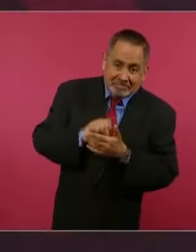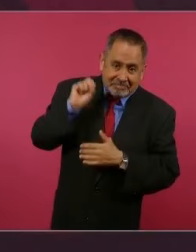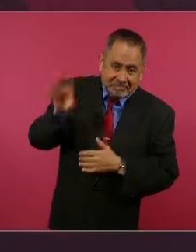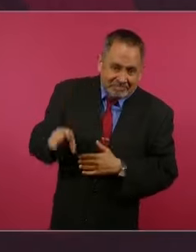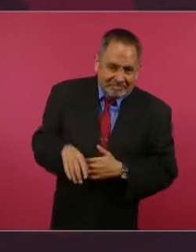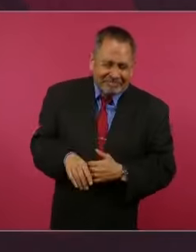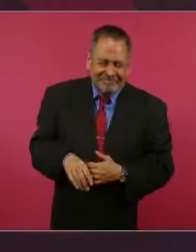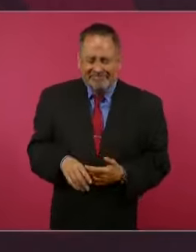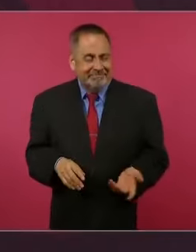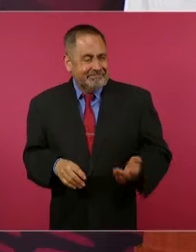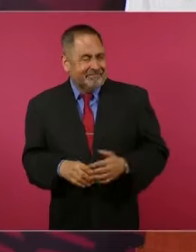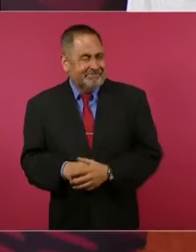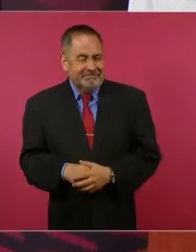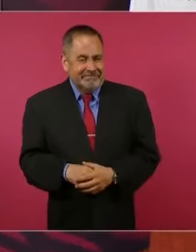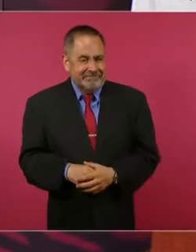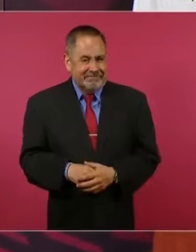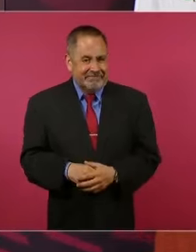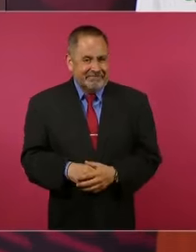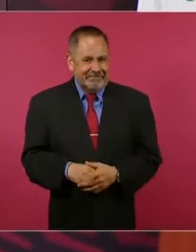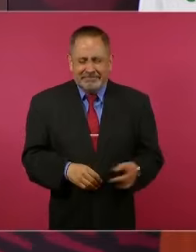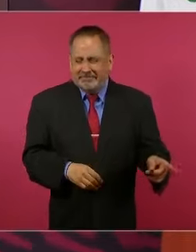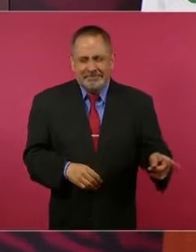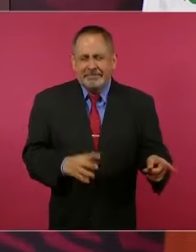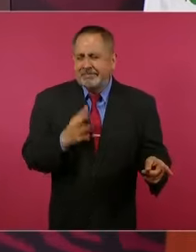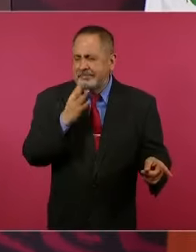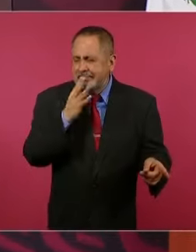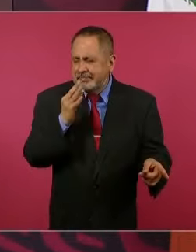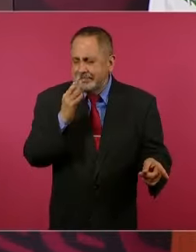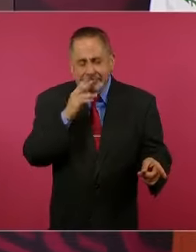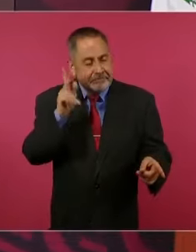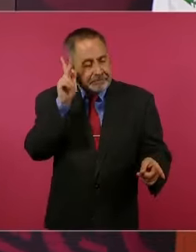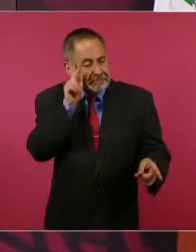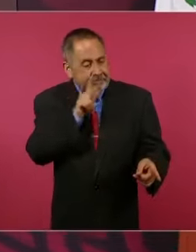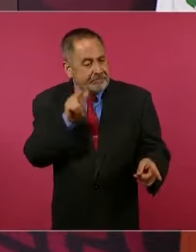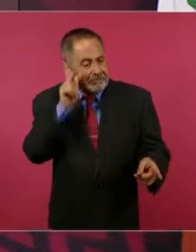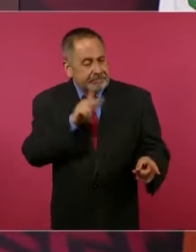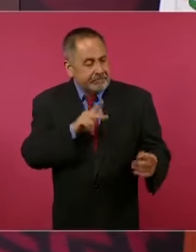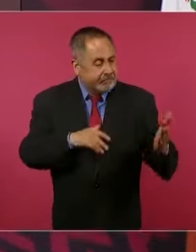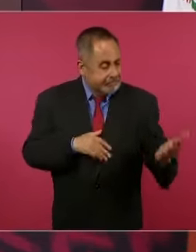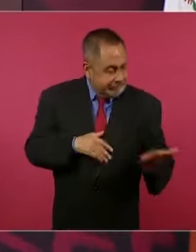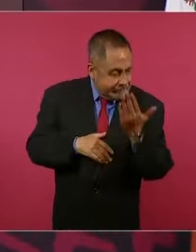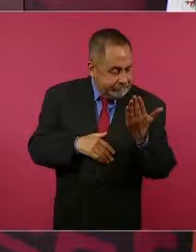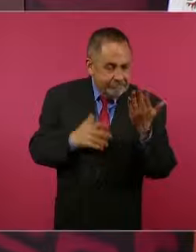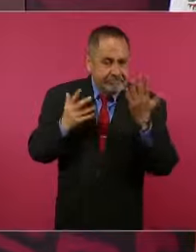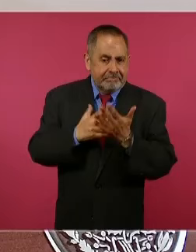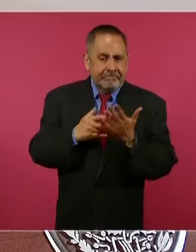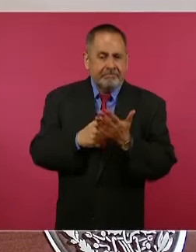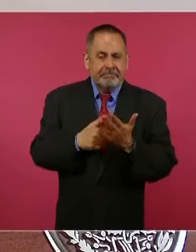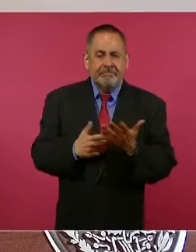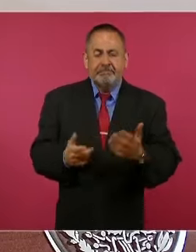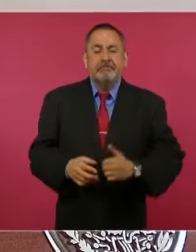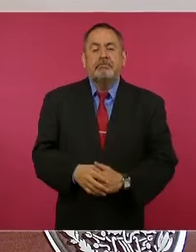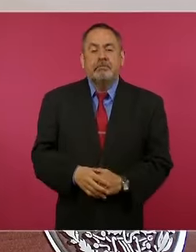extranjero eso es tan sencillo de este